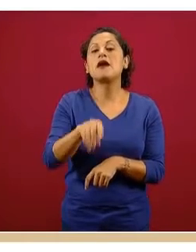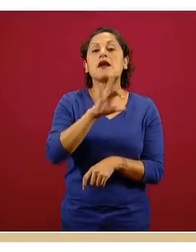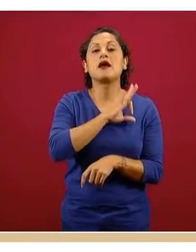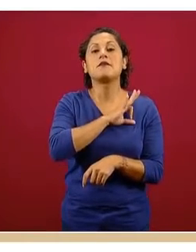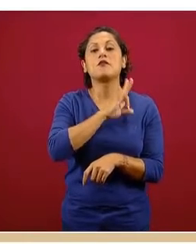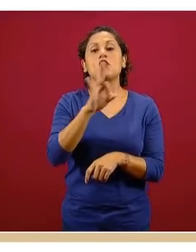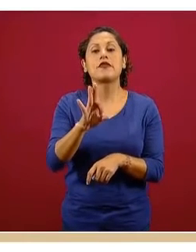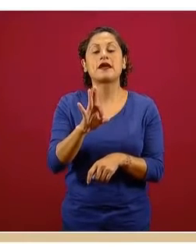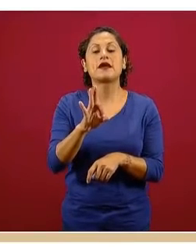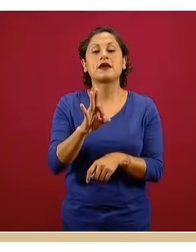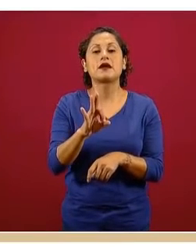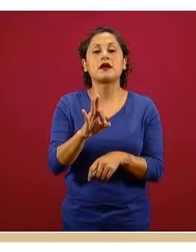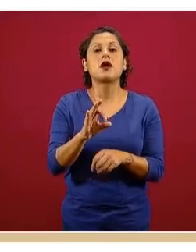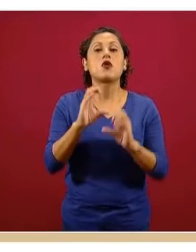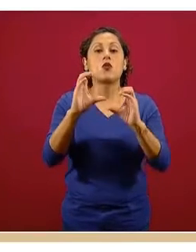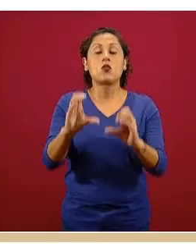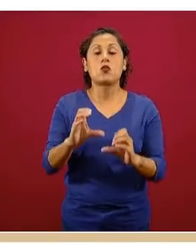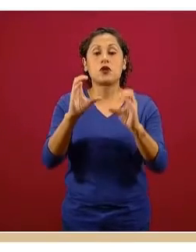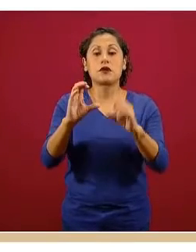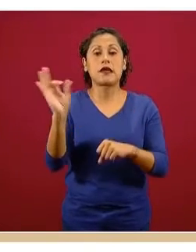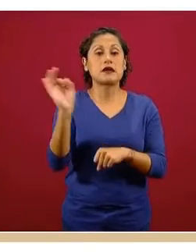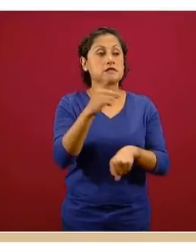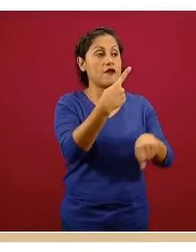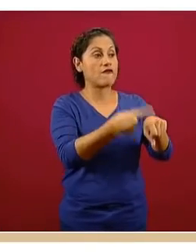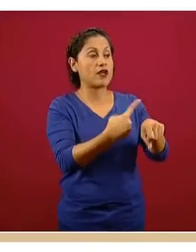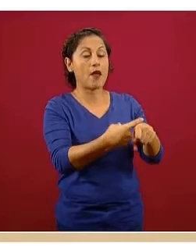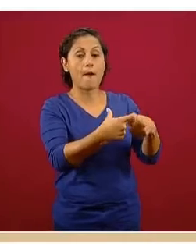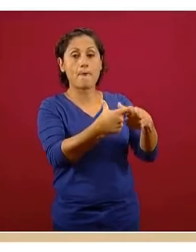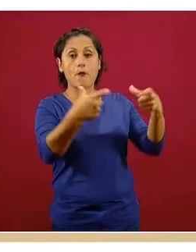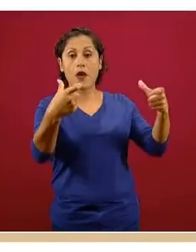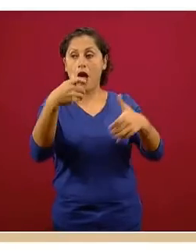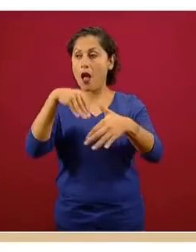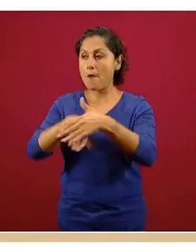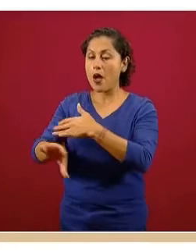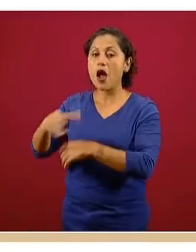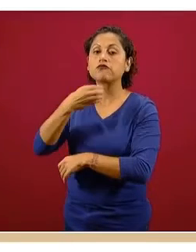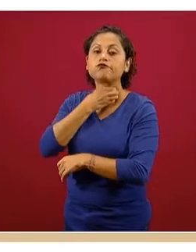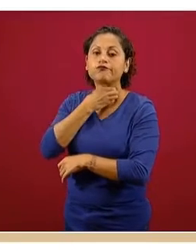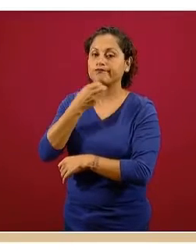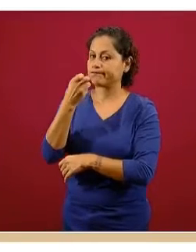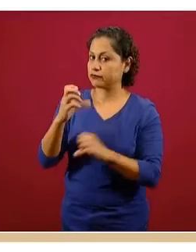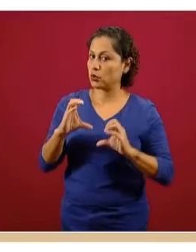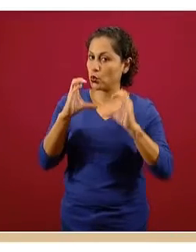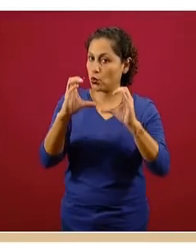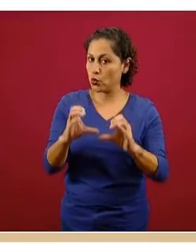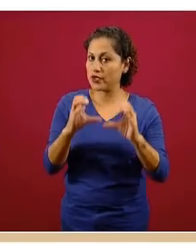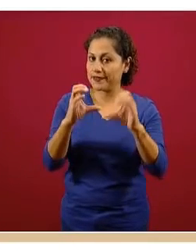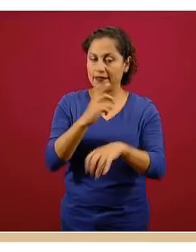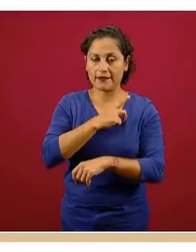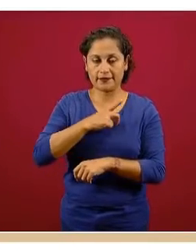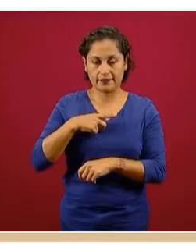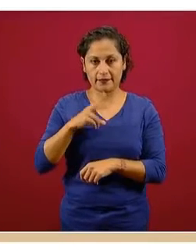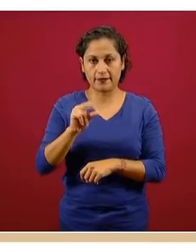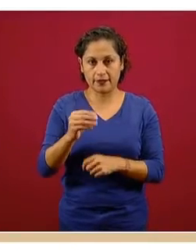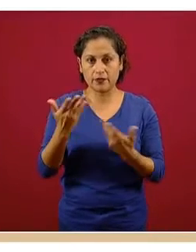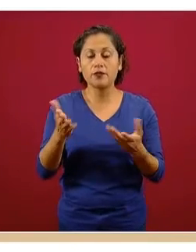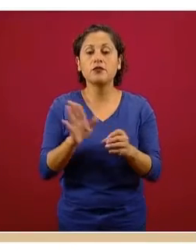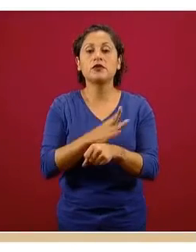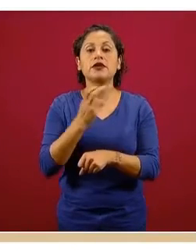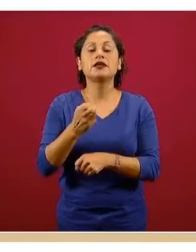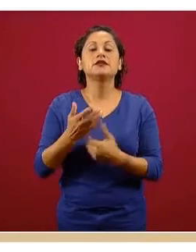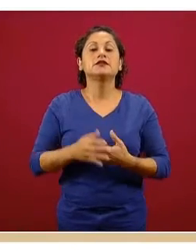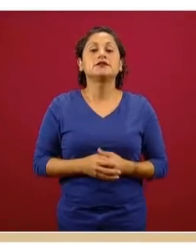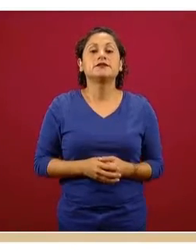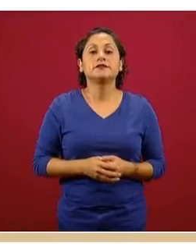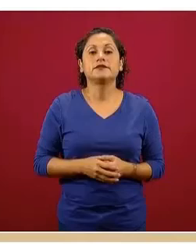pueda recibir. Esto fue una meta desde el principio, esto es parte de la respuesta ante las pandemias de